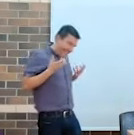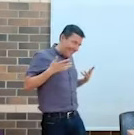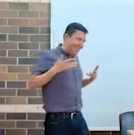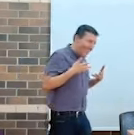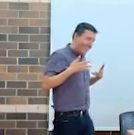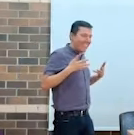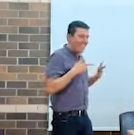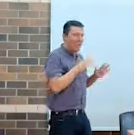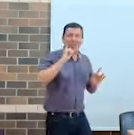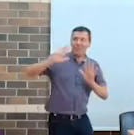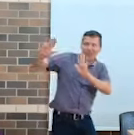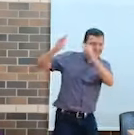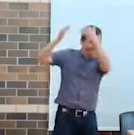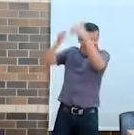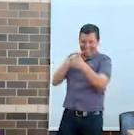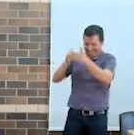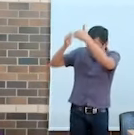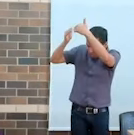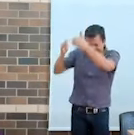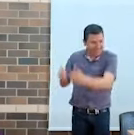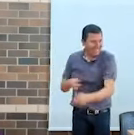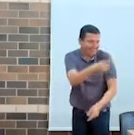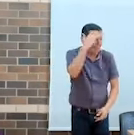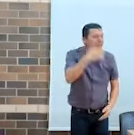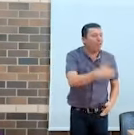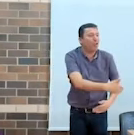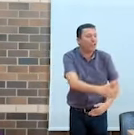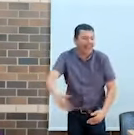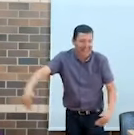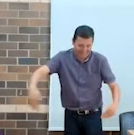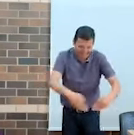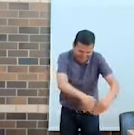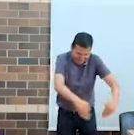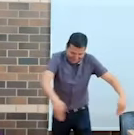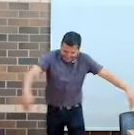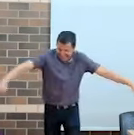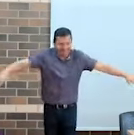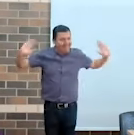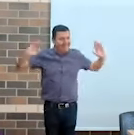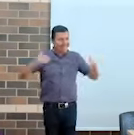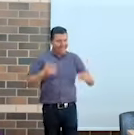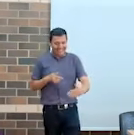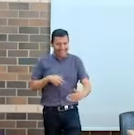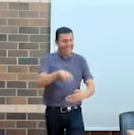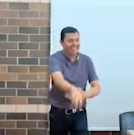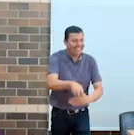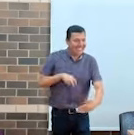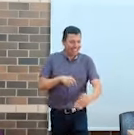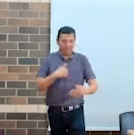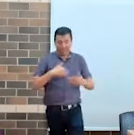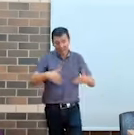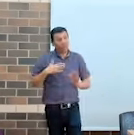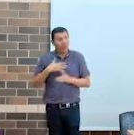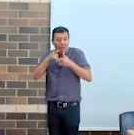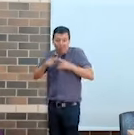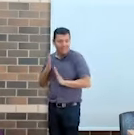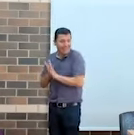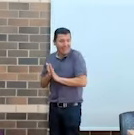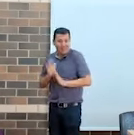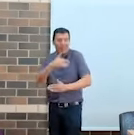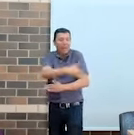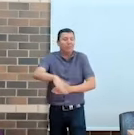no. No es que no quiera participar, yo he querido participar, pero también a veces hay ciertas barreras que suscitan en